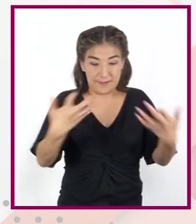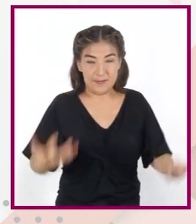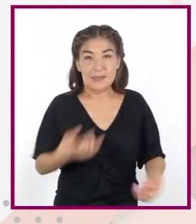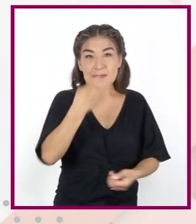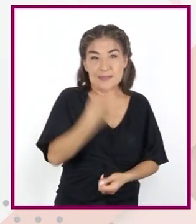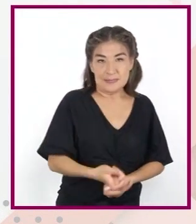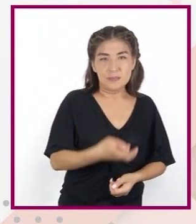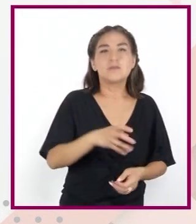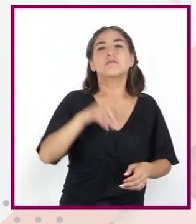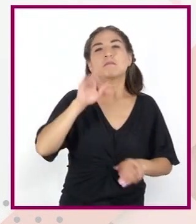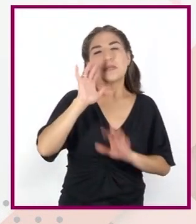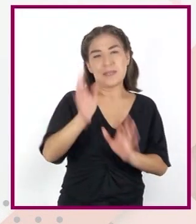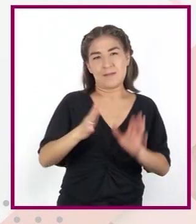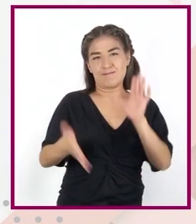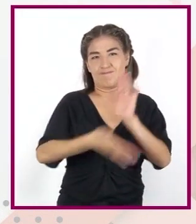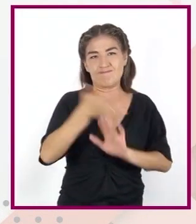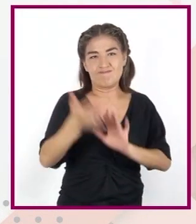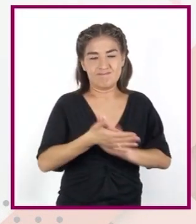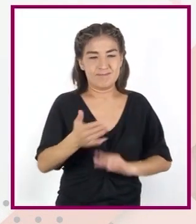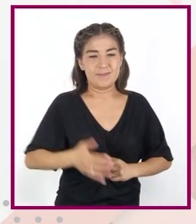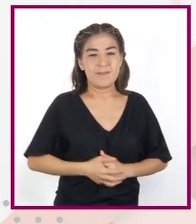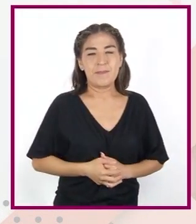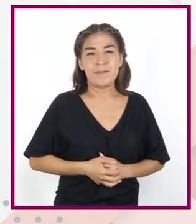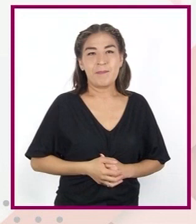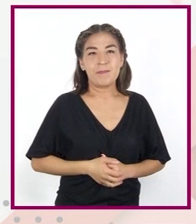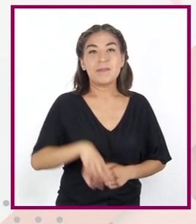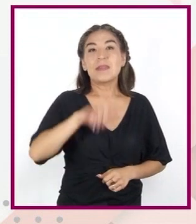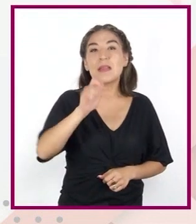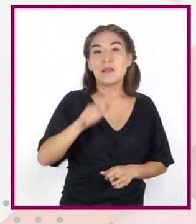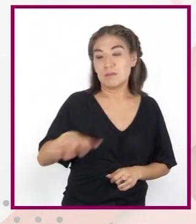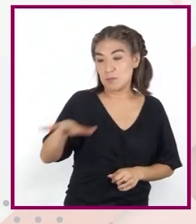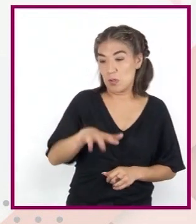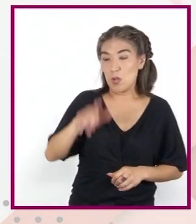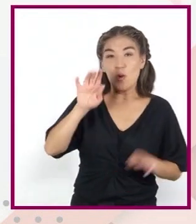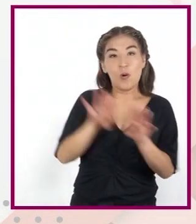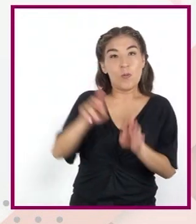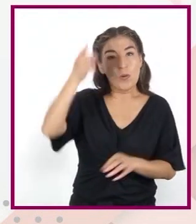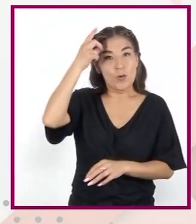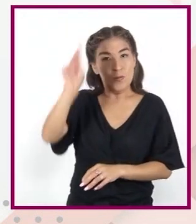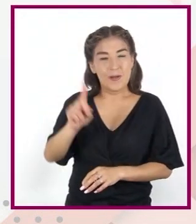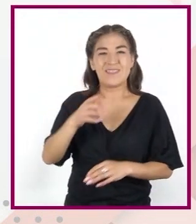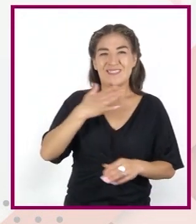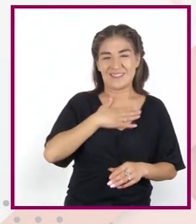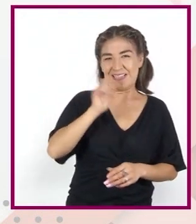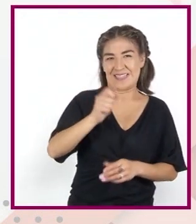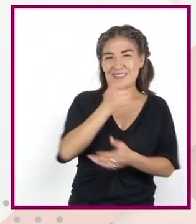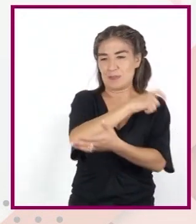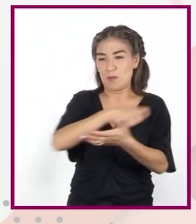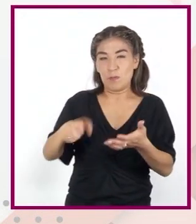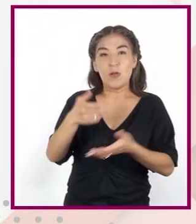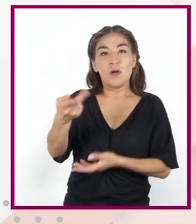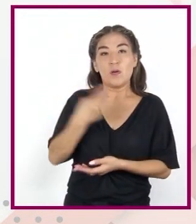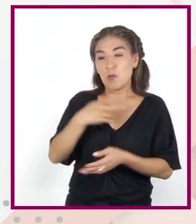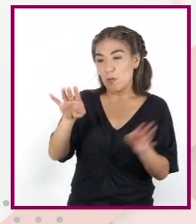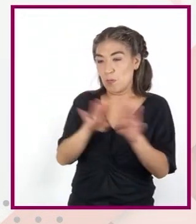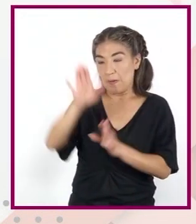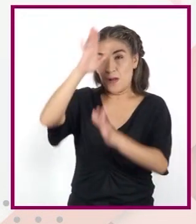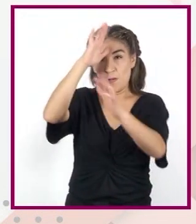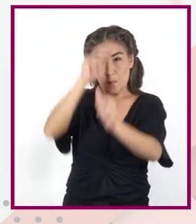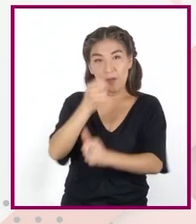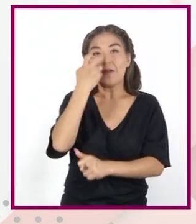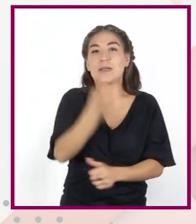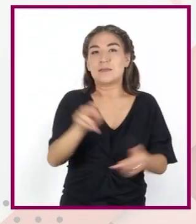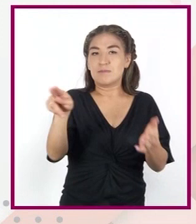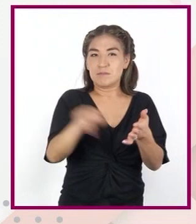cual está construido. Las partes están de acuerdo en que la compraventa se realiza bajo la